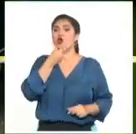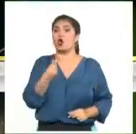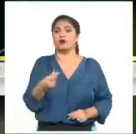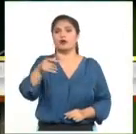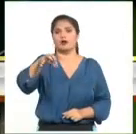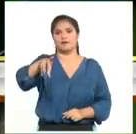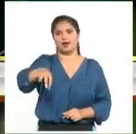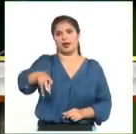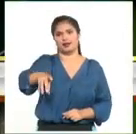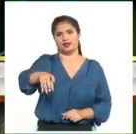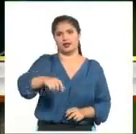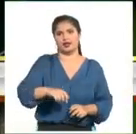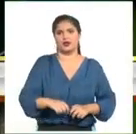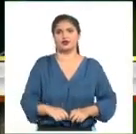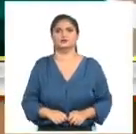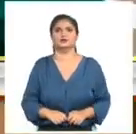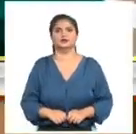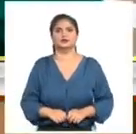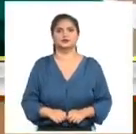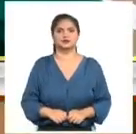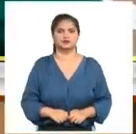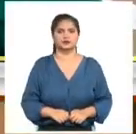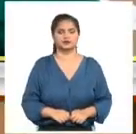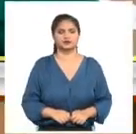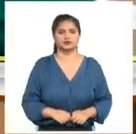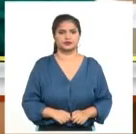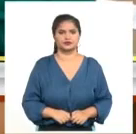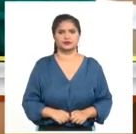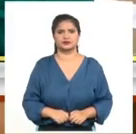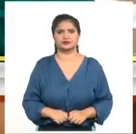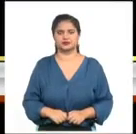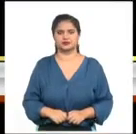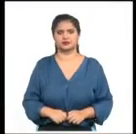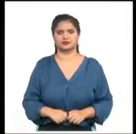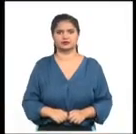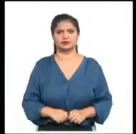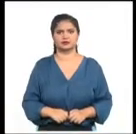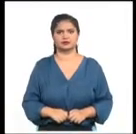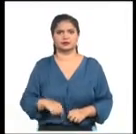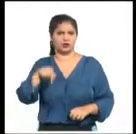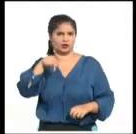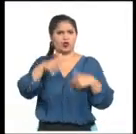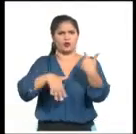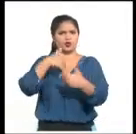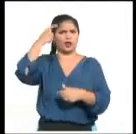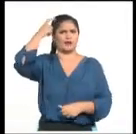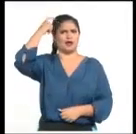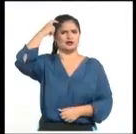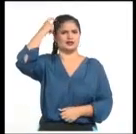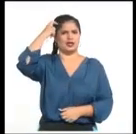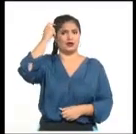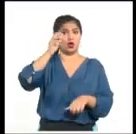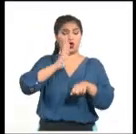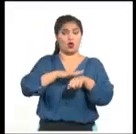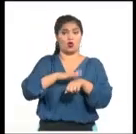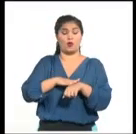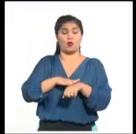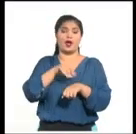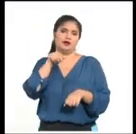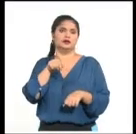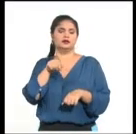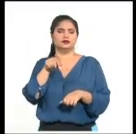adolescente Diane Bowden corría peligro por el diámetro de uno de los abscesos cerebrales ocasionados por la otitis media crónica que